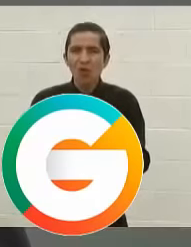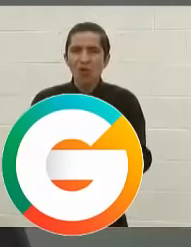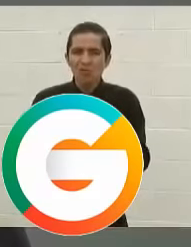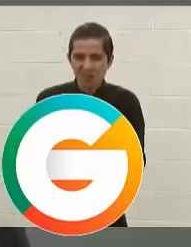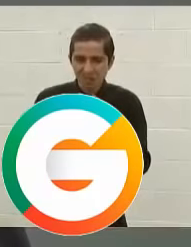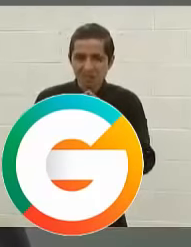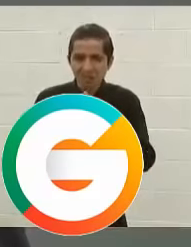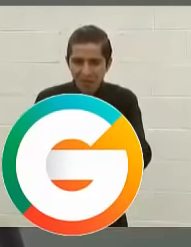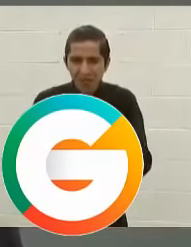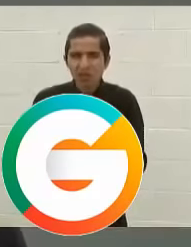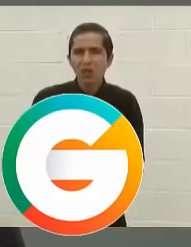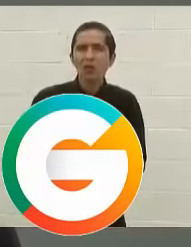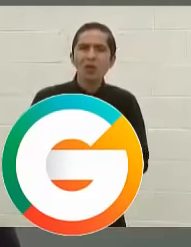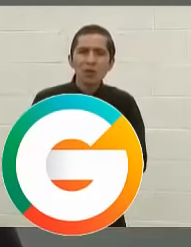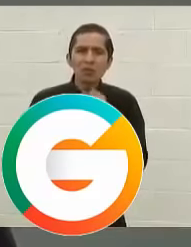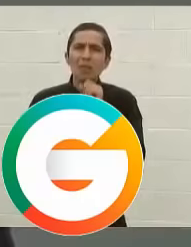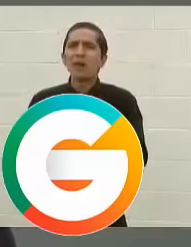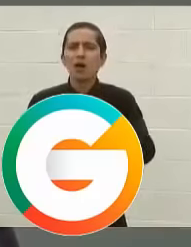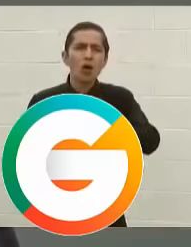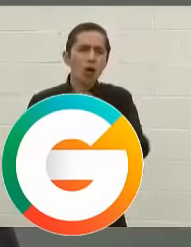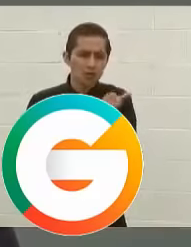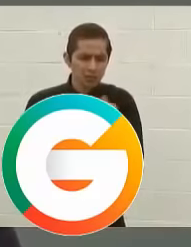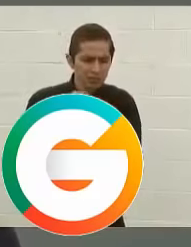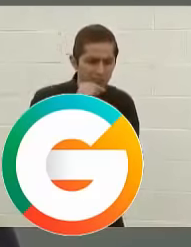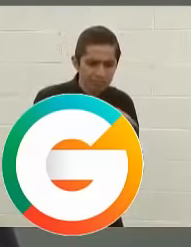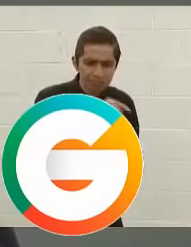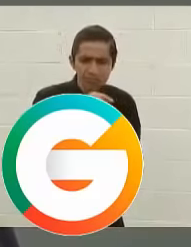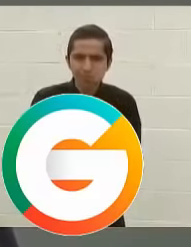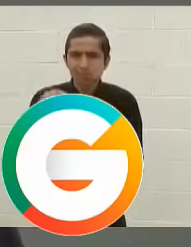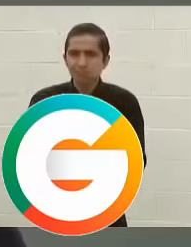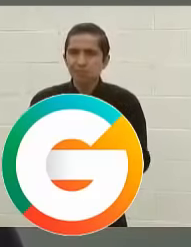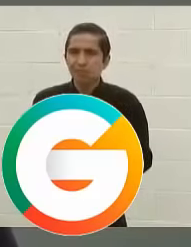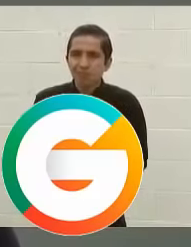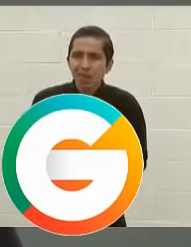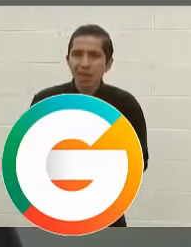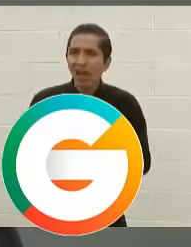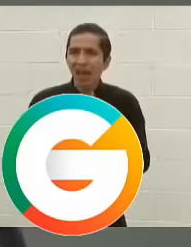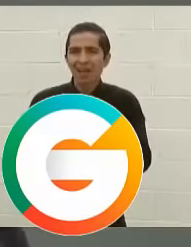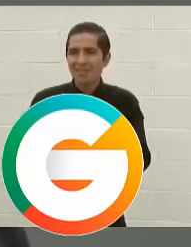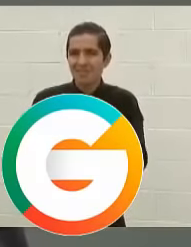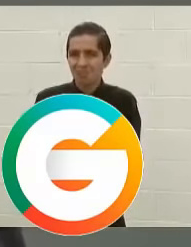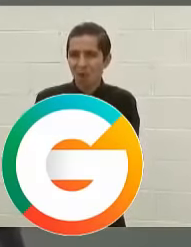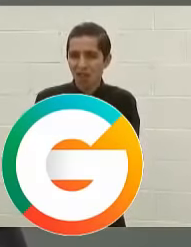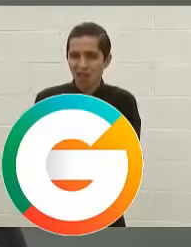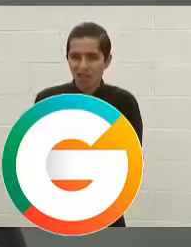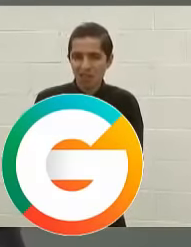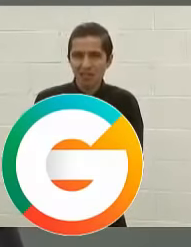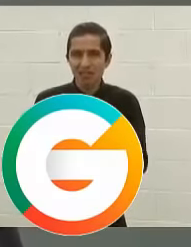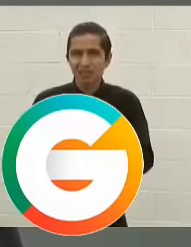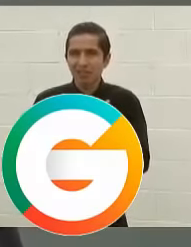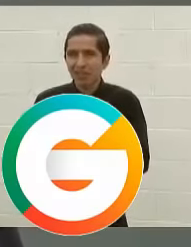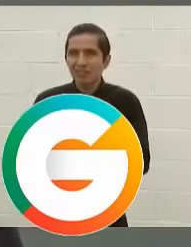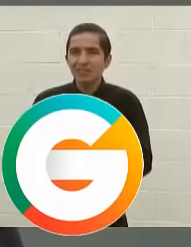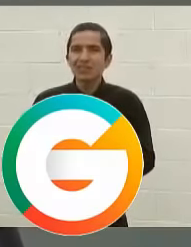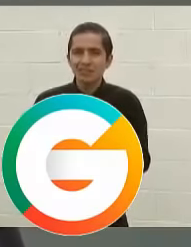Antiunión Tepito y otras de naturaleza similar, grupos